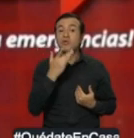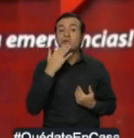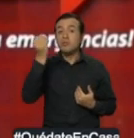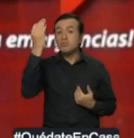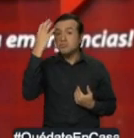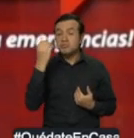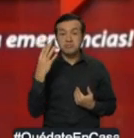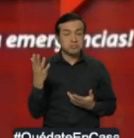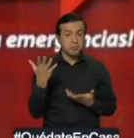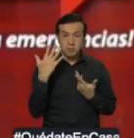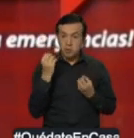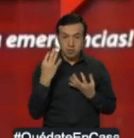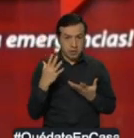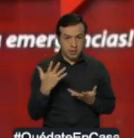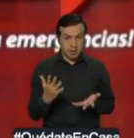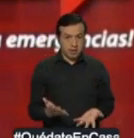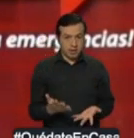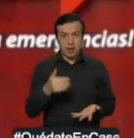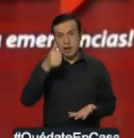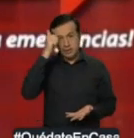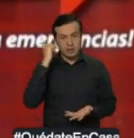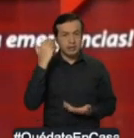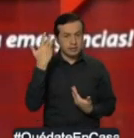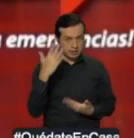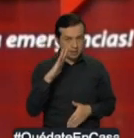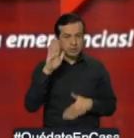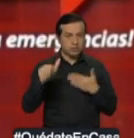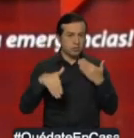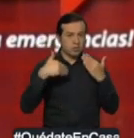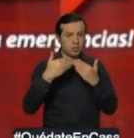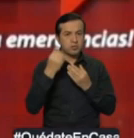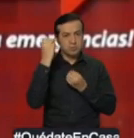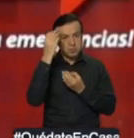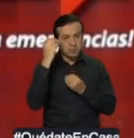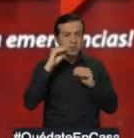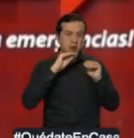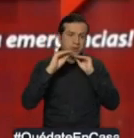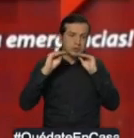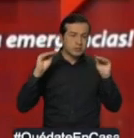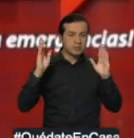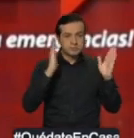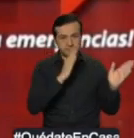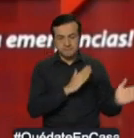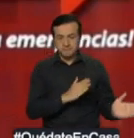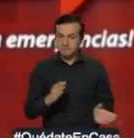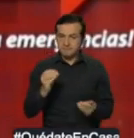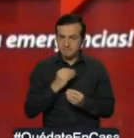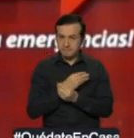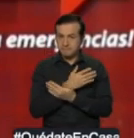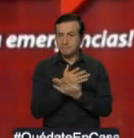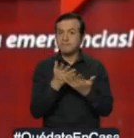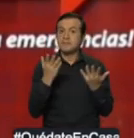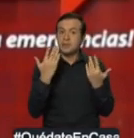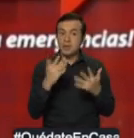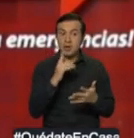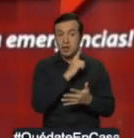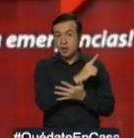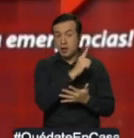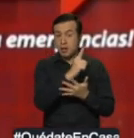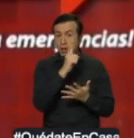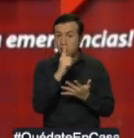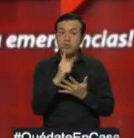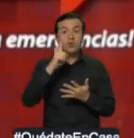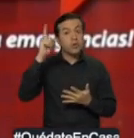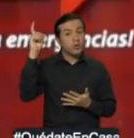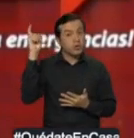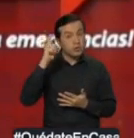es natural esto puesto que ayer se entregaron los últimos informes y los últimos reportes con los que cada coe cantonal va a